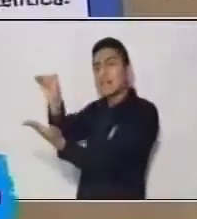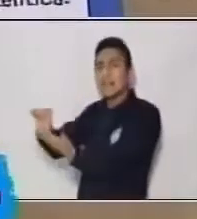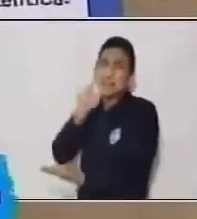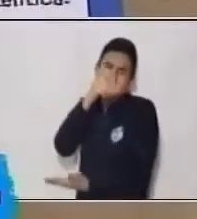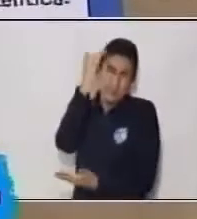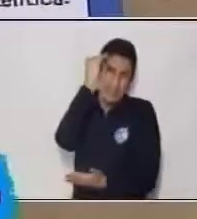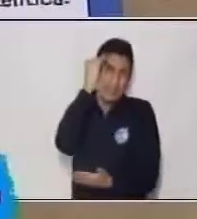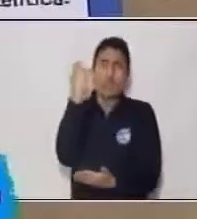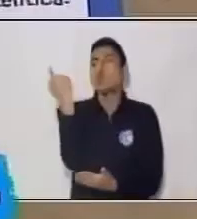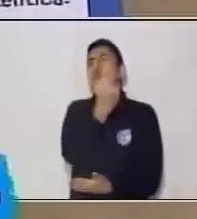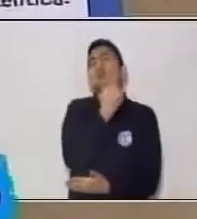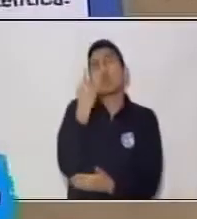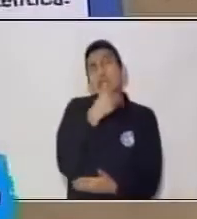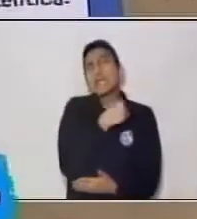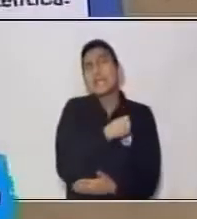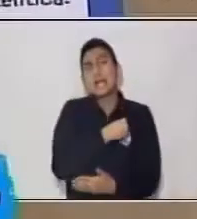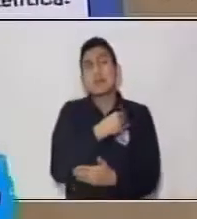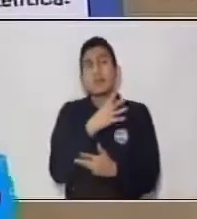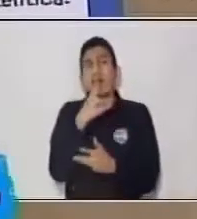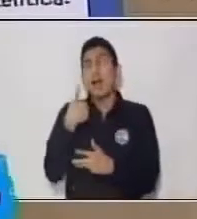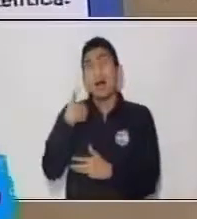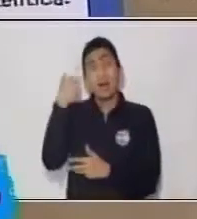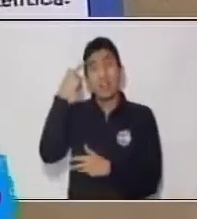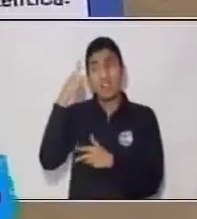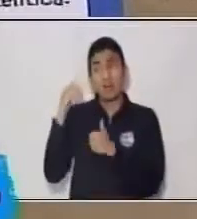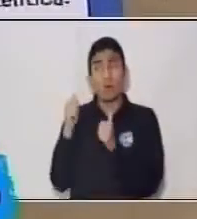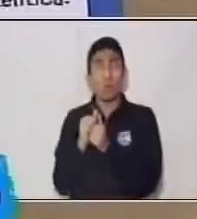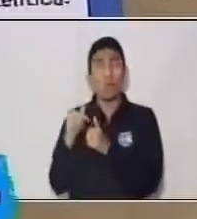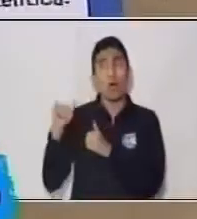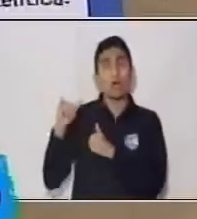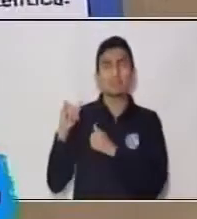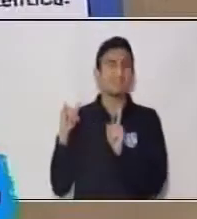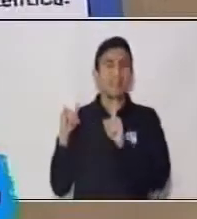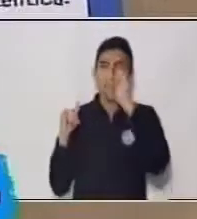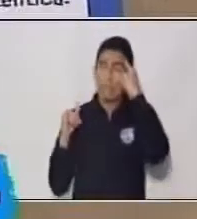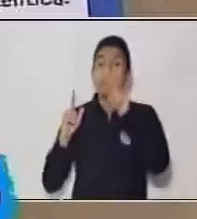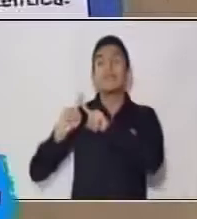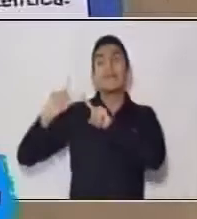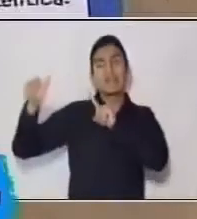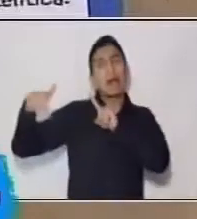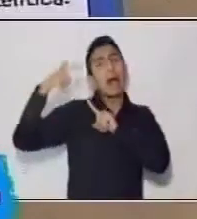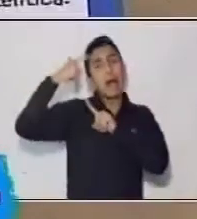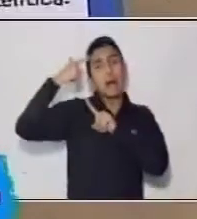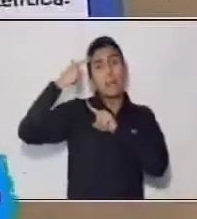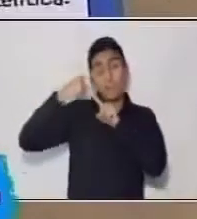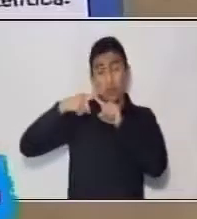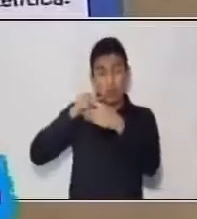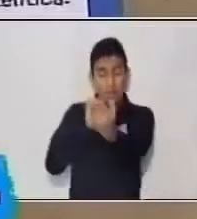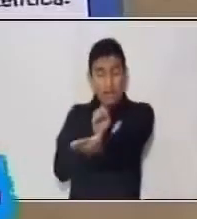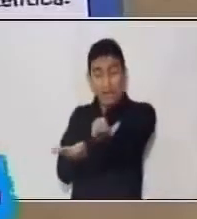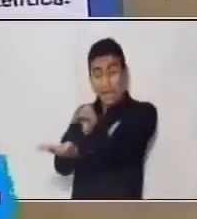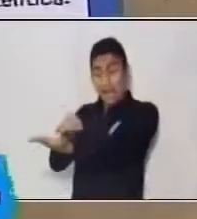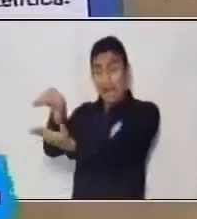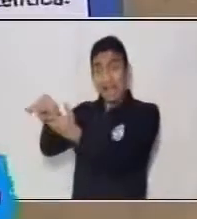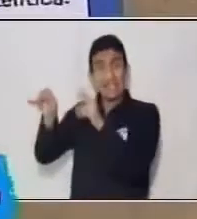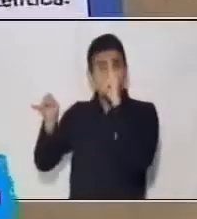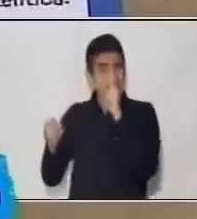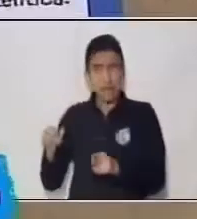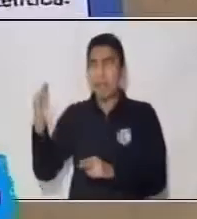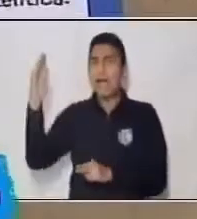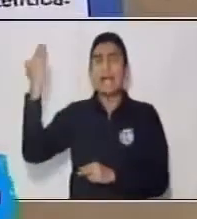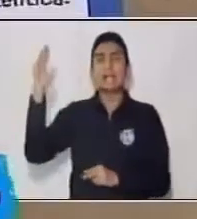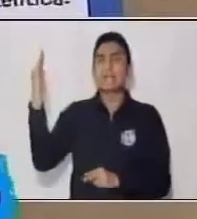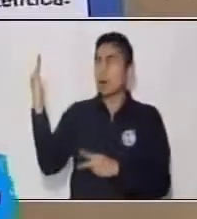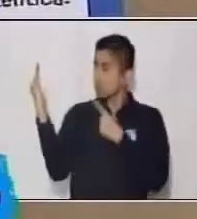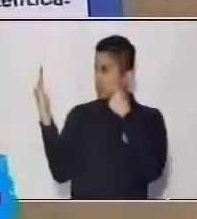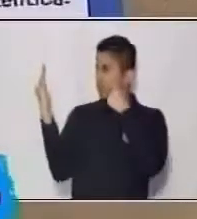ser diferentes y no parecernos a todos. Pero esta rana dice que se miraba cada rato en el espejo